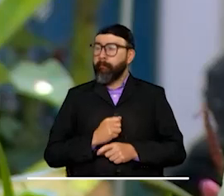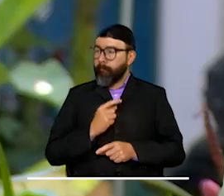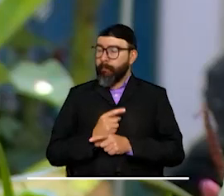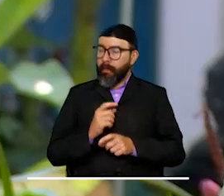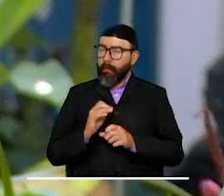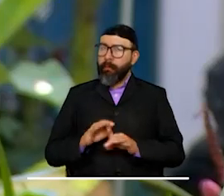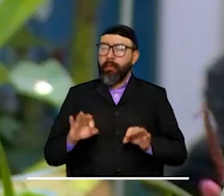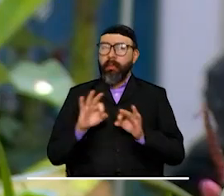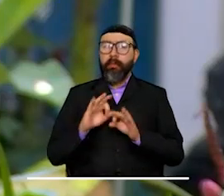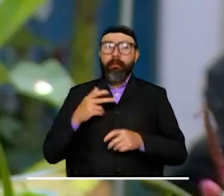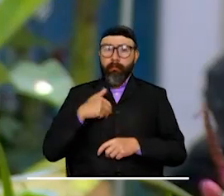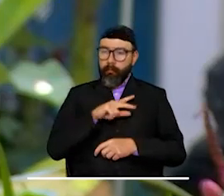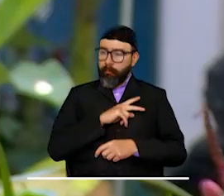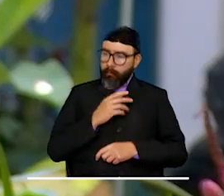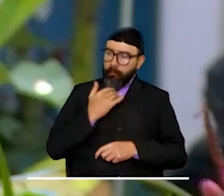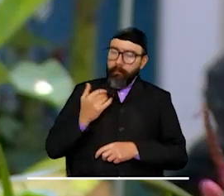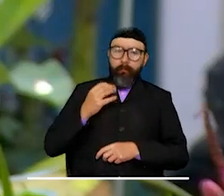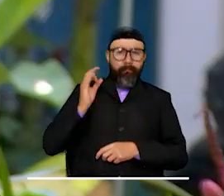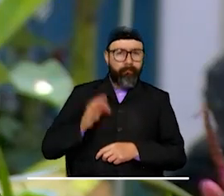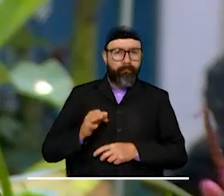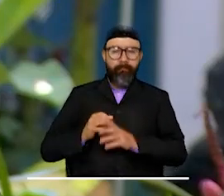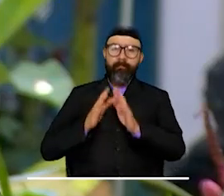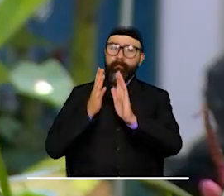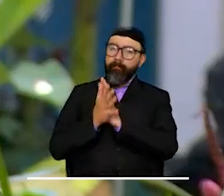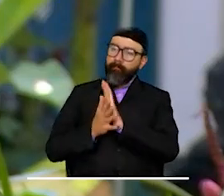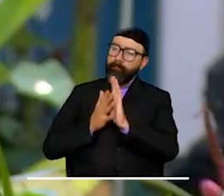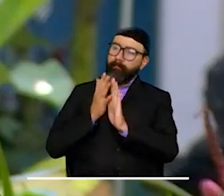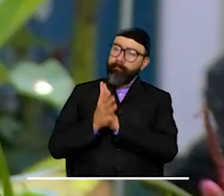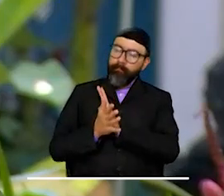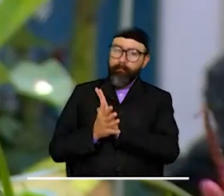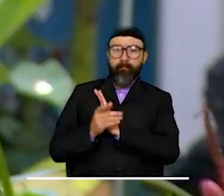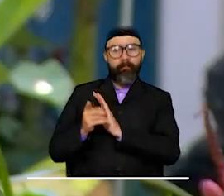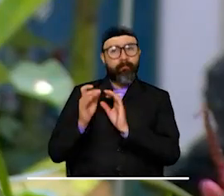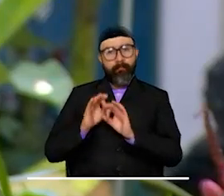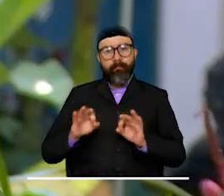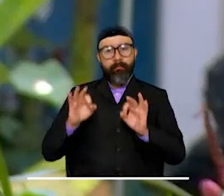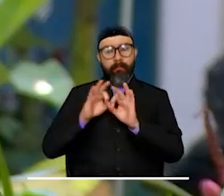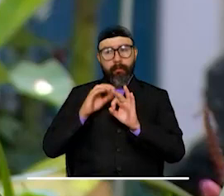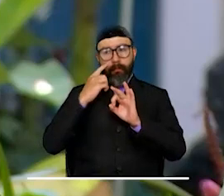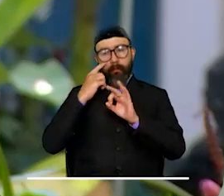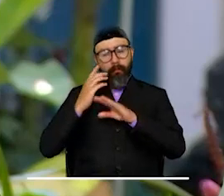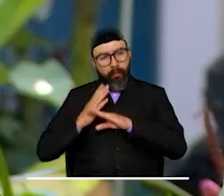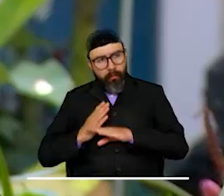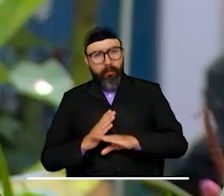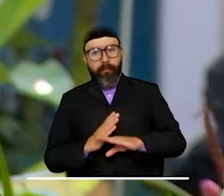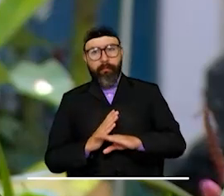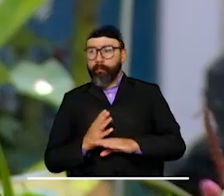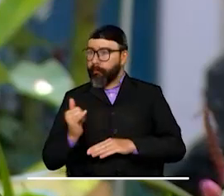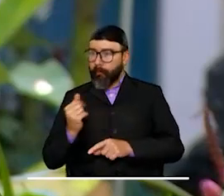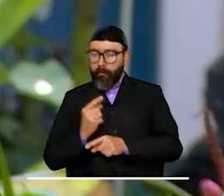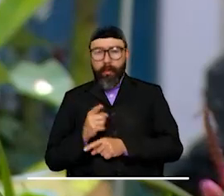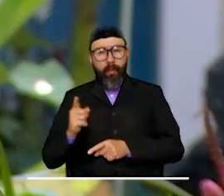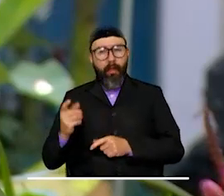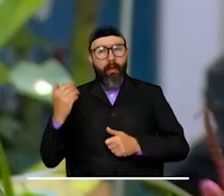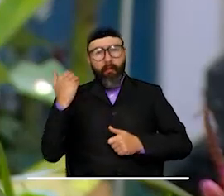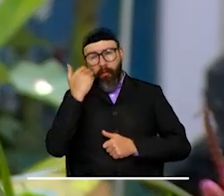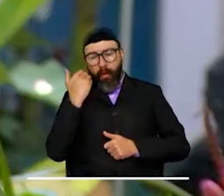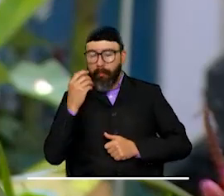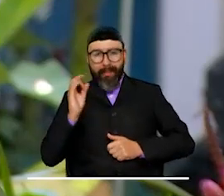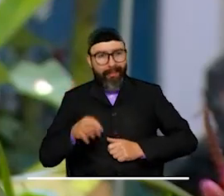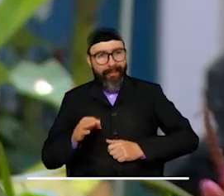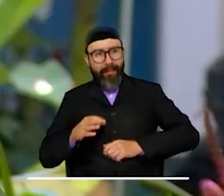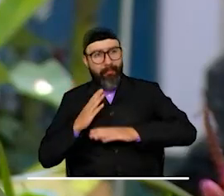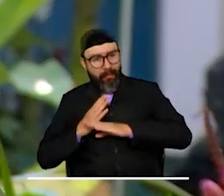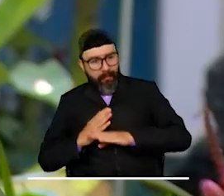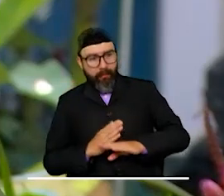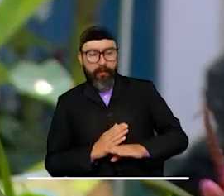siempre recalcado la importancia de la prevención. La prevención de la enfermedad siempre va a ser el